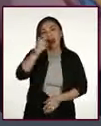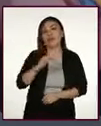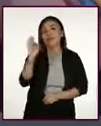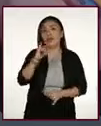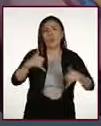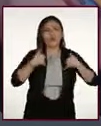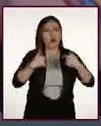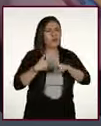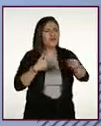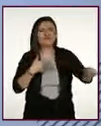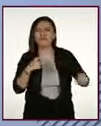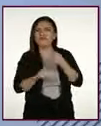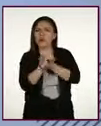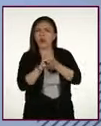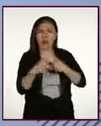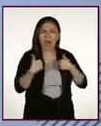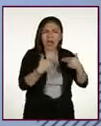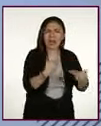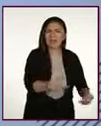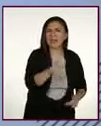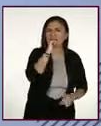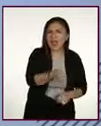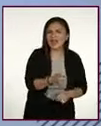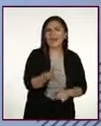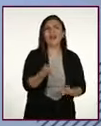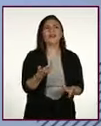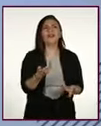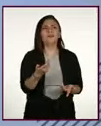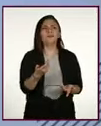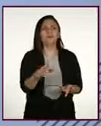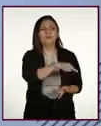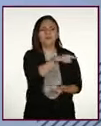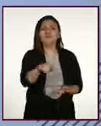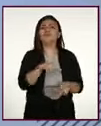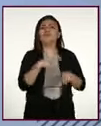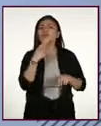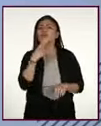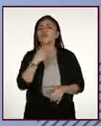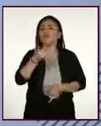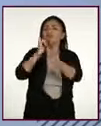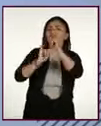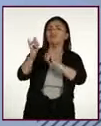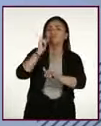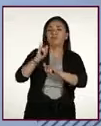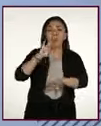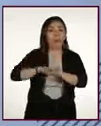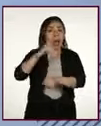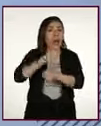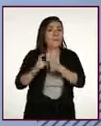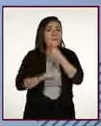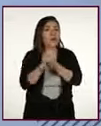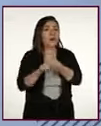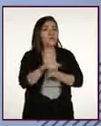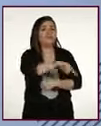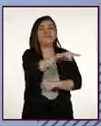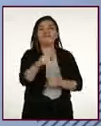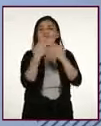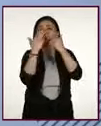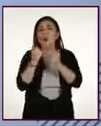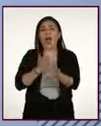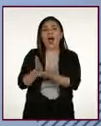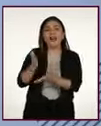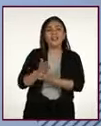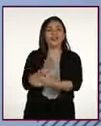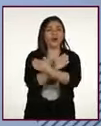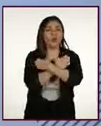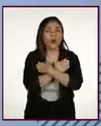chicos que no tienen problemas heredofamiliares y están consumiendo eso, su mayor problema es que no tienen acceso a la educación, que no